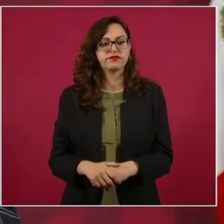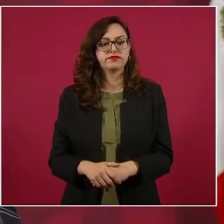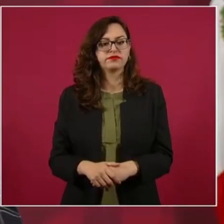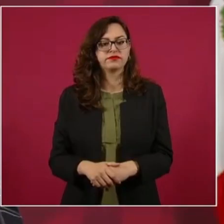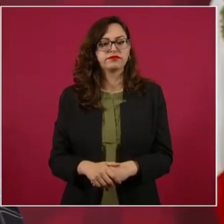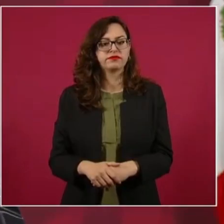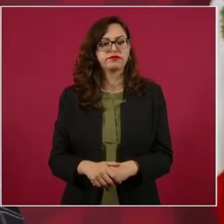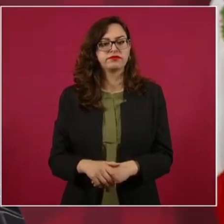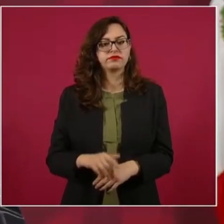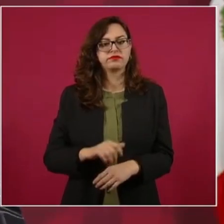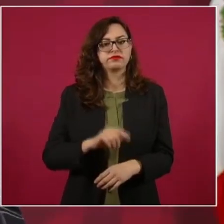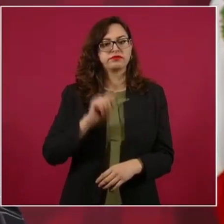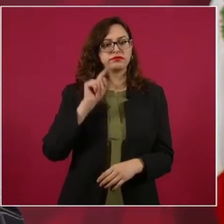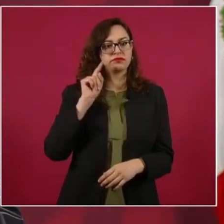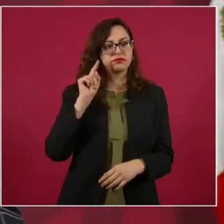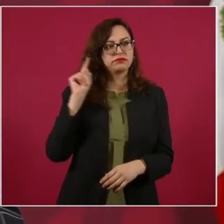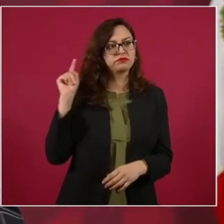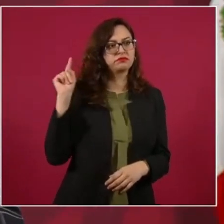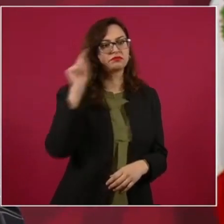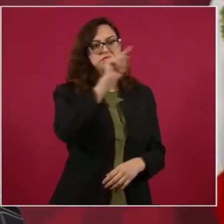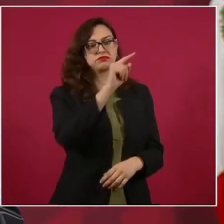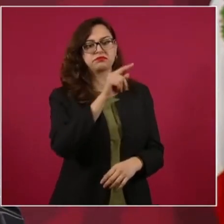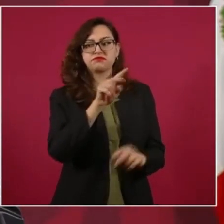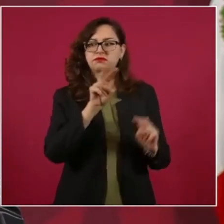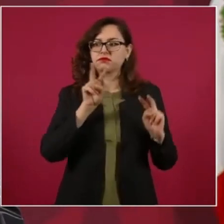en Nueva Orleans.